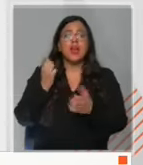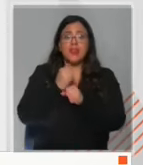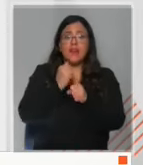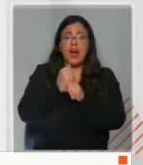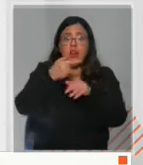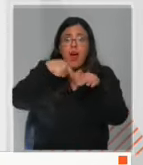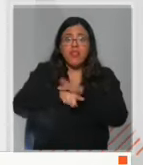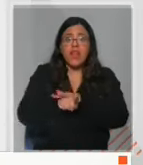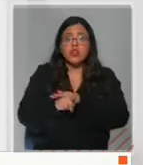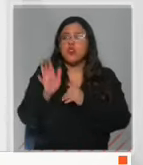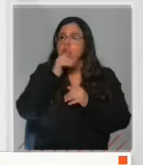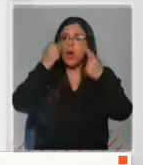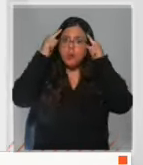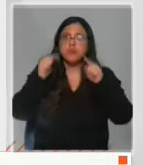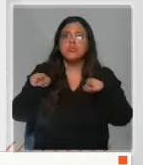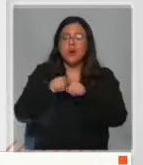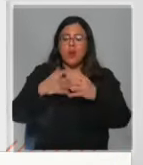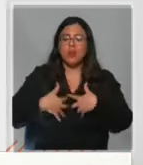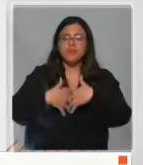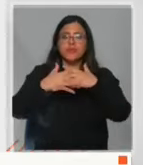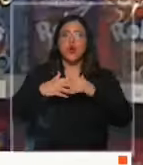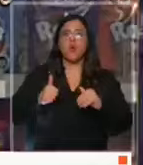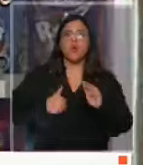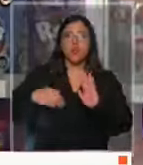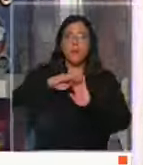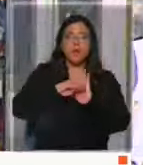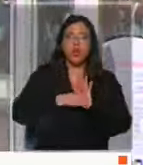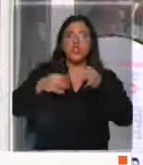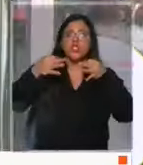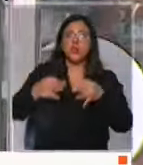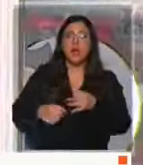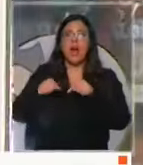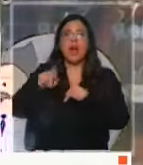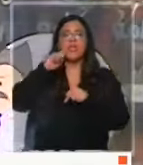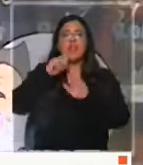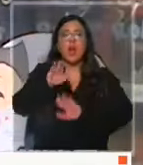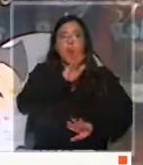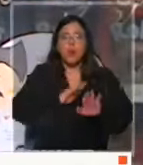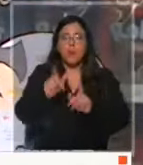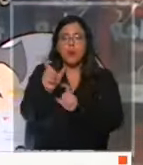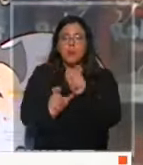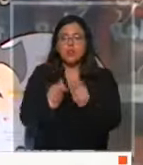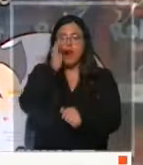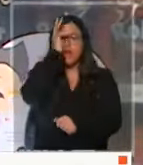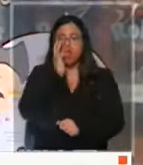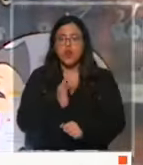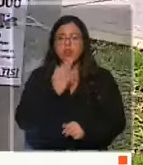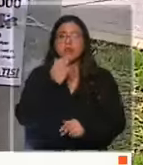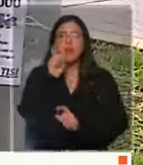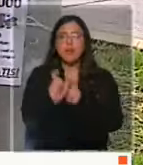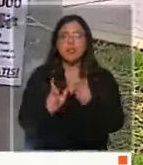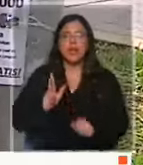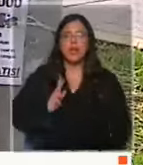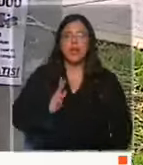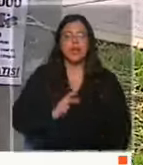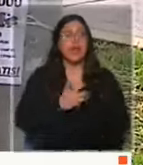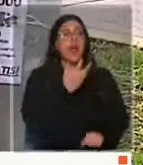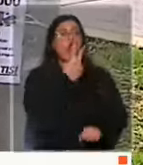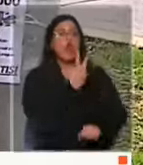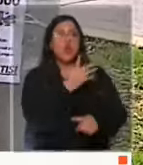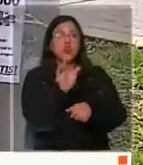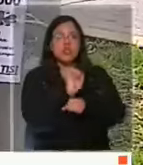están reforzando el cumplimiento de los protocolos de seguridad, y que contempla resguardo para los funcionarios y a los clientes. Habían dos